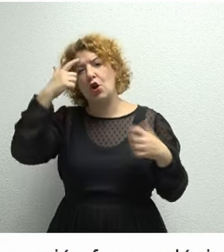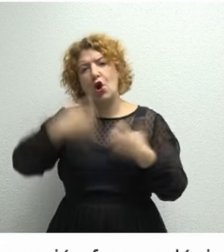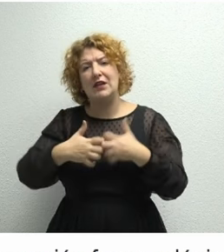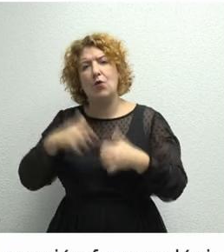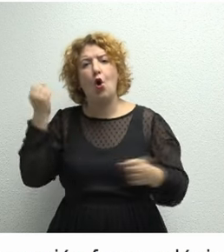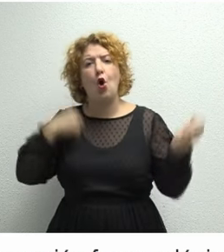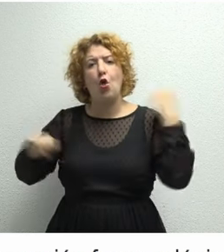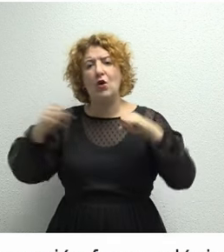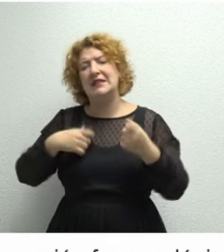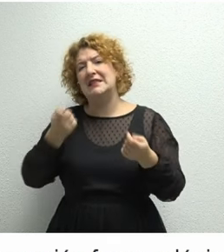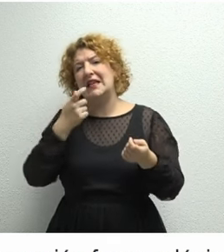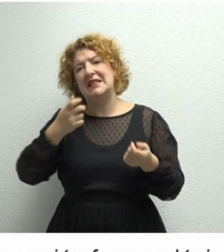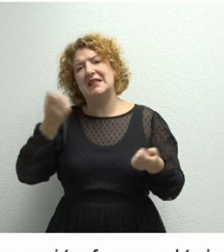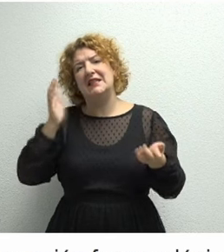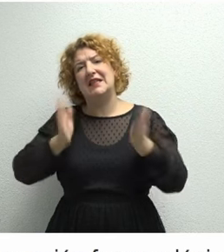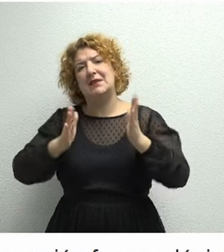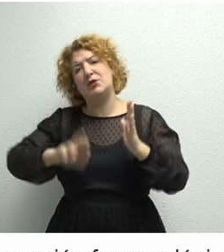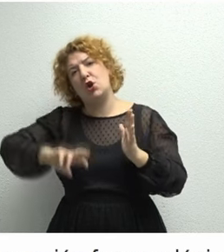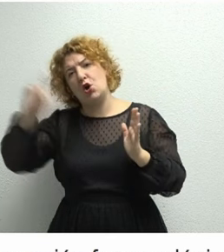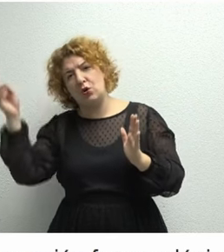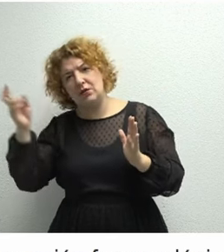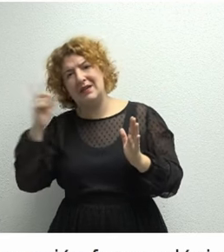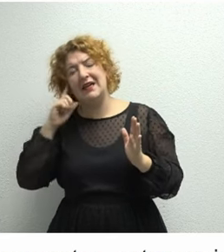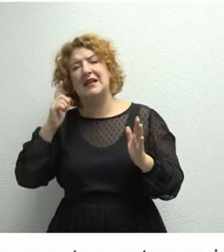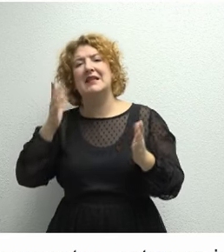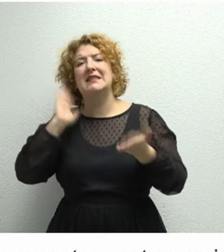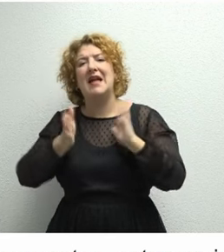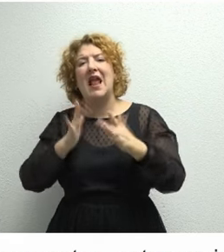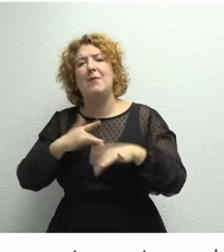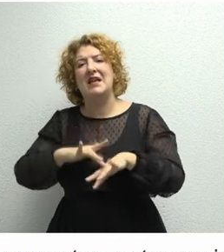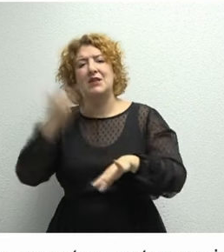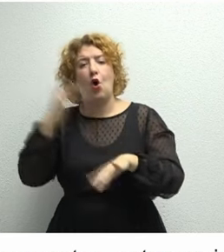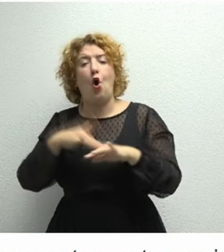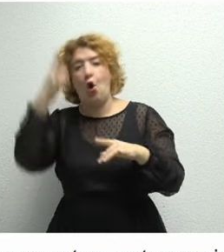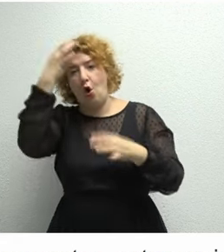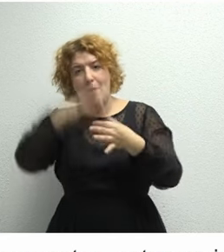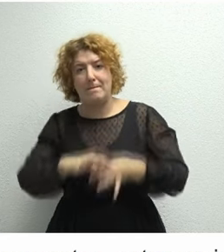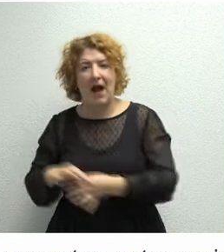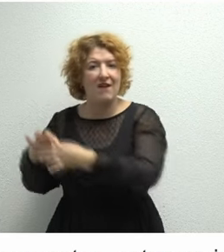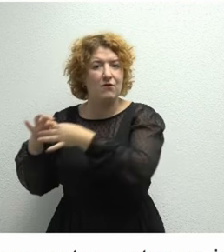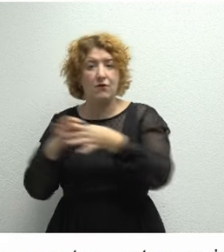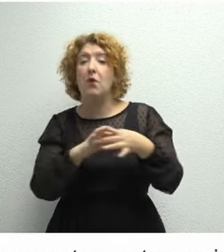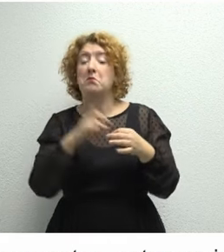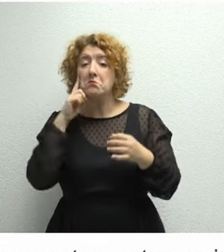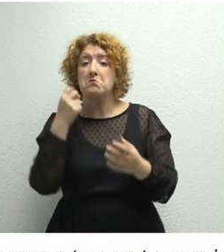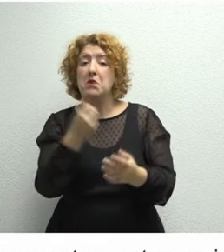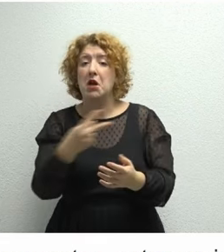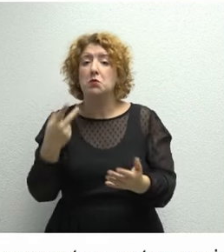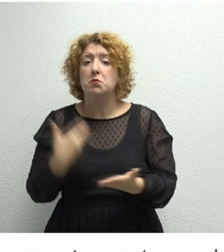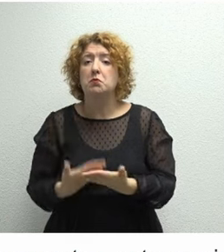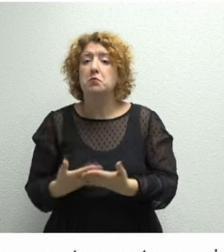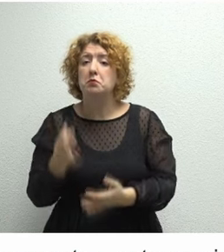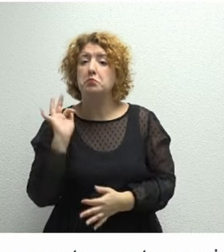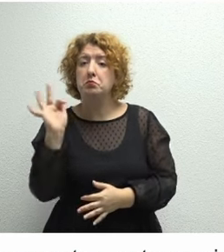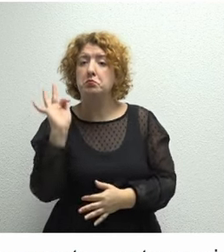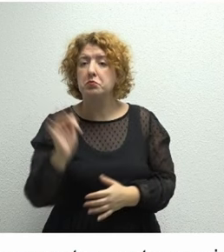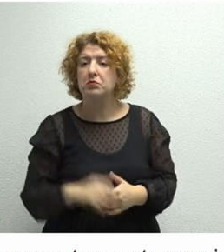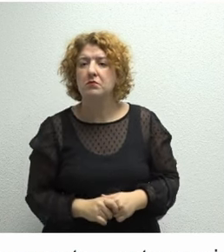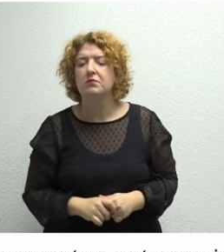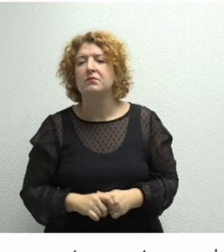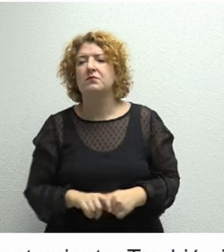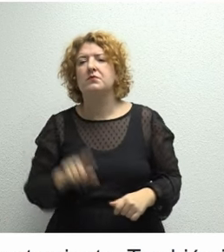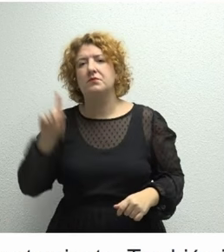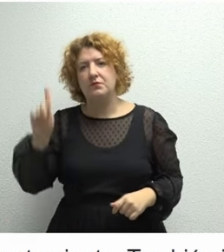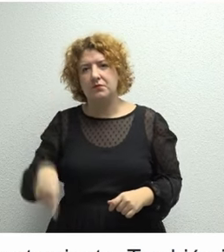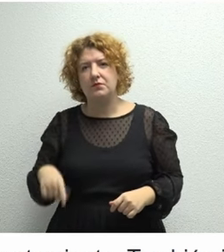de de tratamiento como la terapia sensorial o el mindfulness que estamos viendo que está dando muchos resultados constanza también